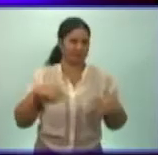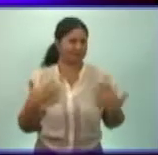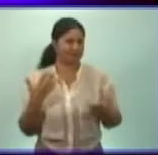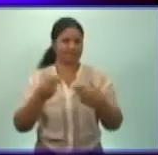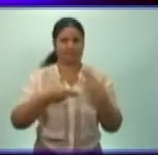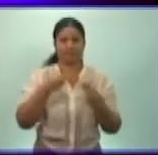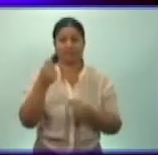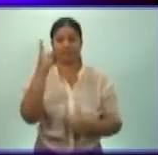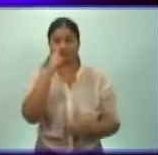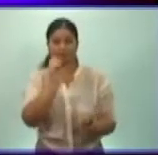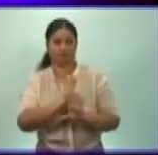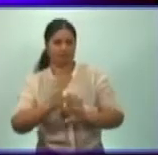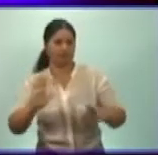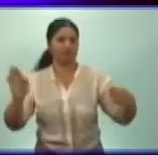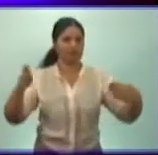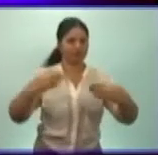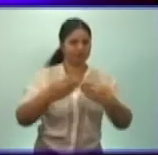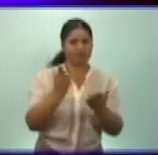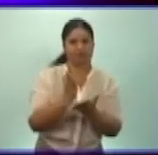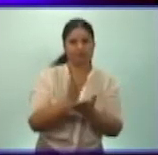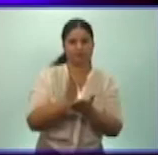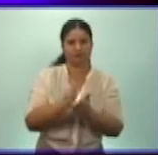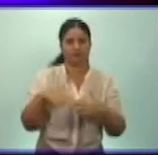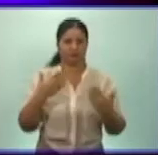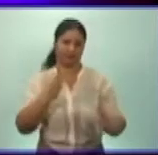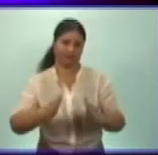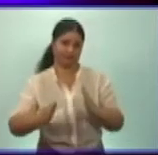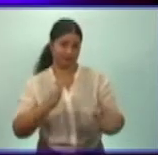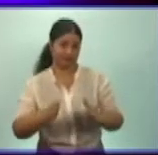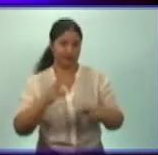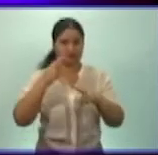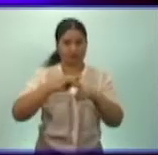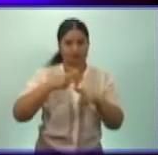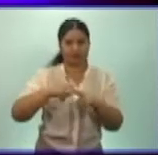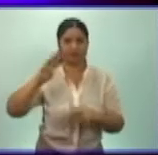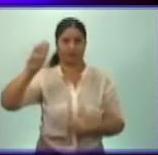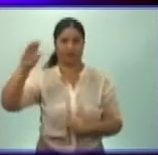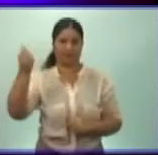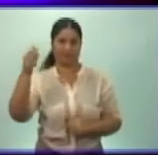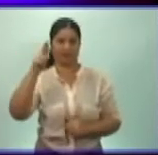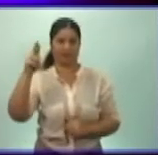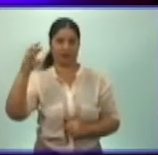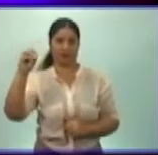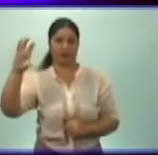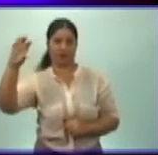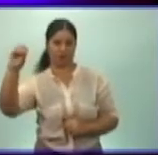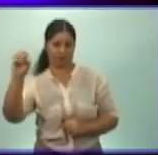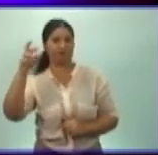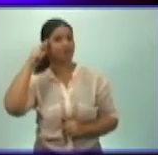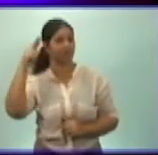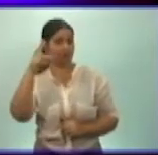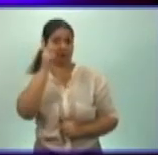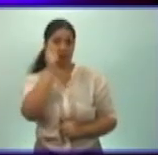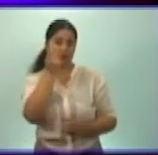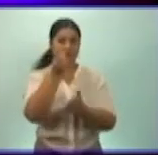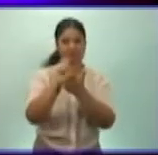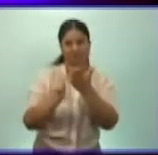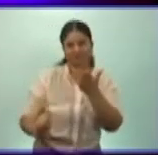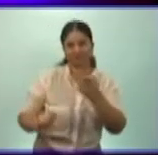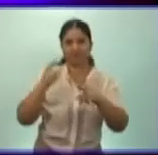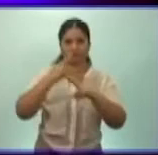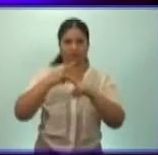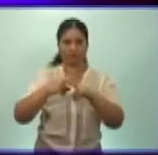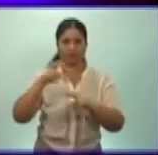barroco con el análisis del poema Amarrado al duro banco de Luis de Góngora. Y en sentido general pudimos apreciar que el